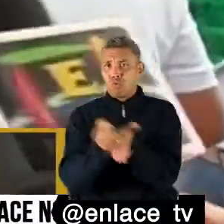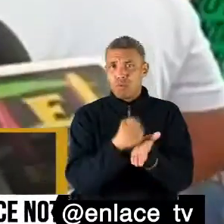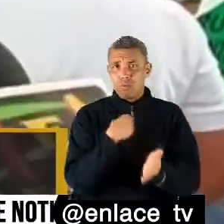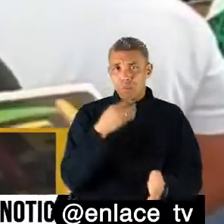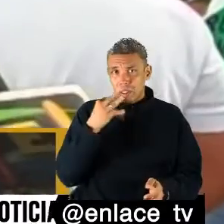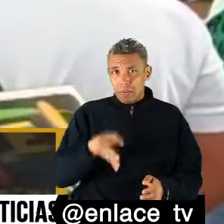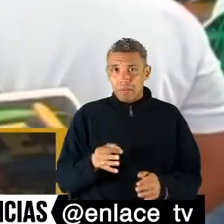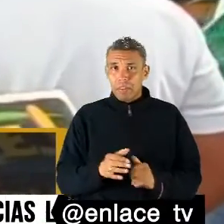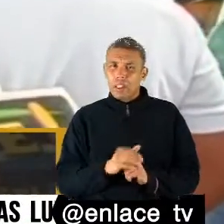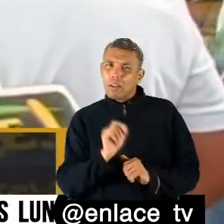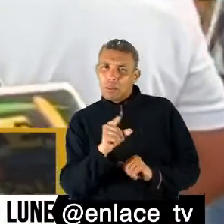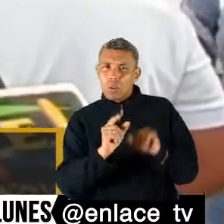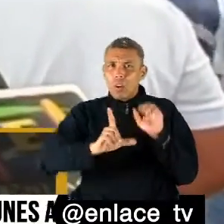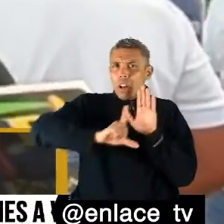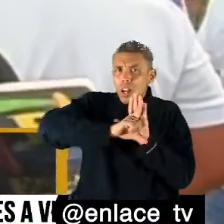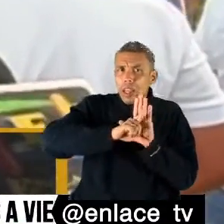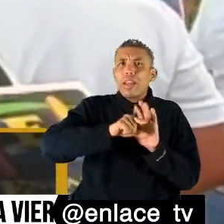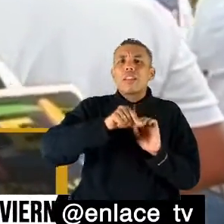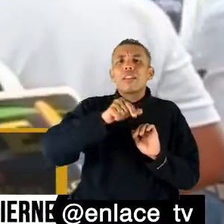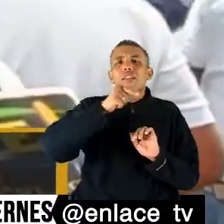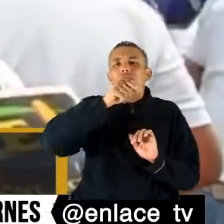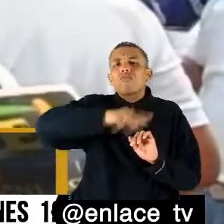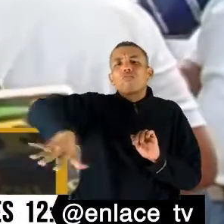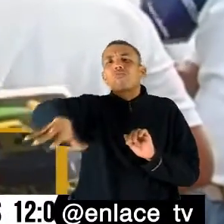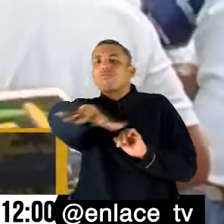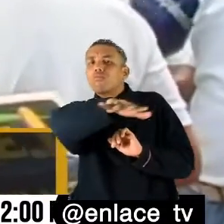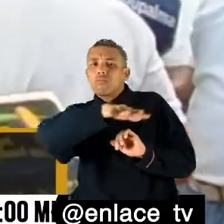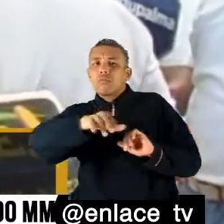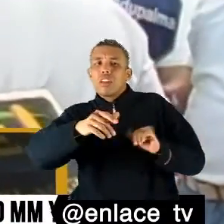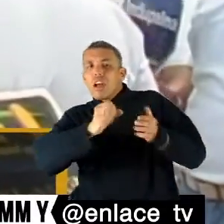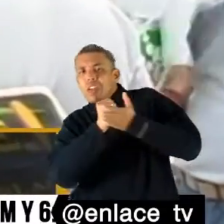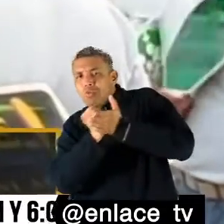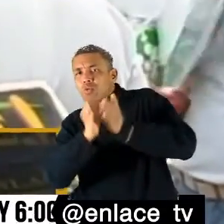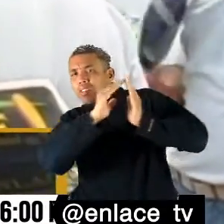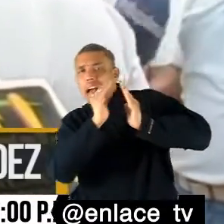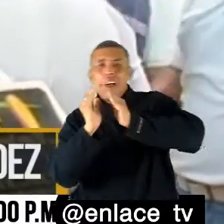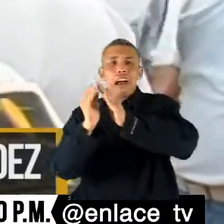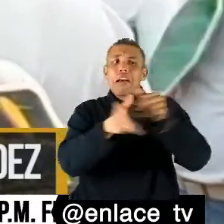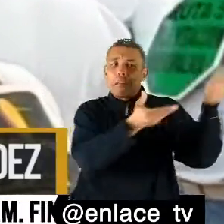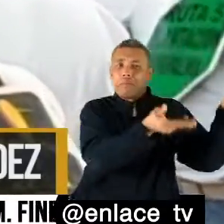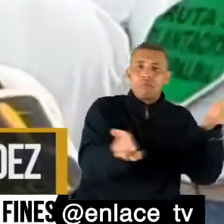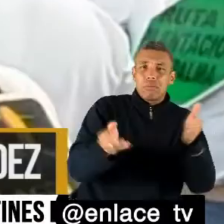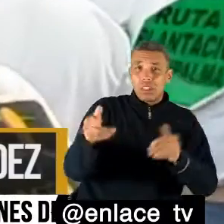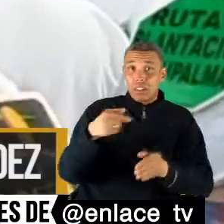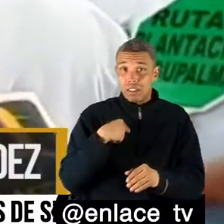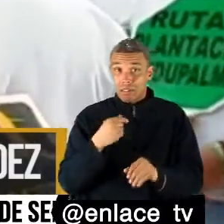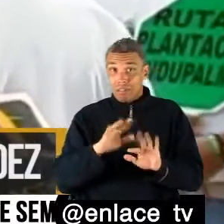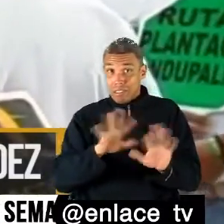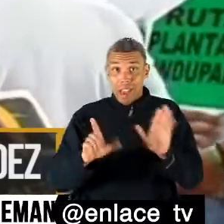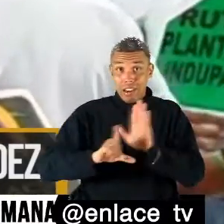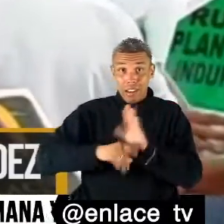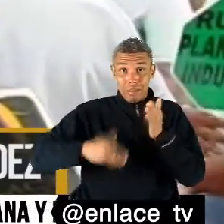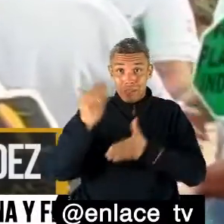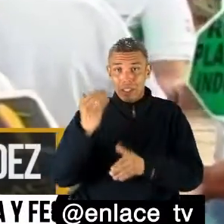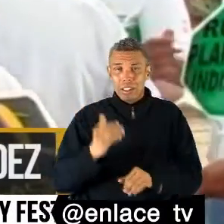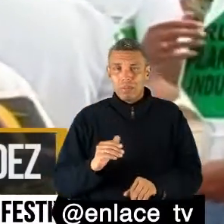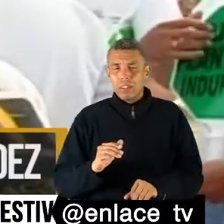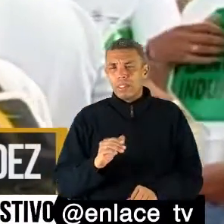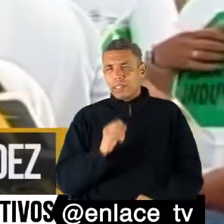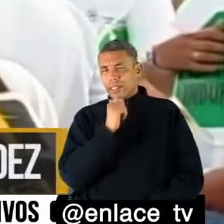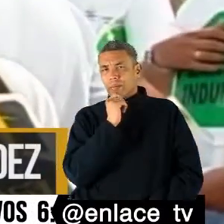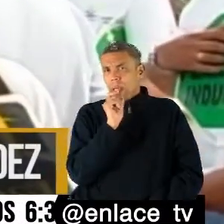arranca? Pues vamos a ver, usted me dice que es de Barranca, ¿verdad? Sí, señor. Yo le pregunto a alguien de Barranca, si yo